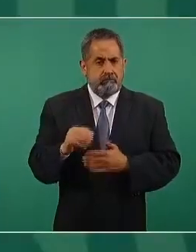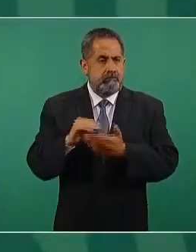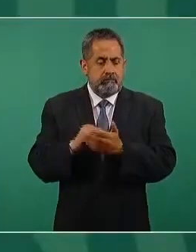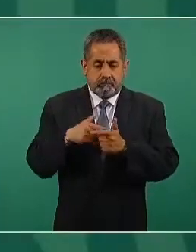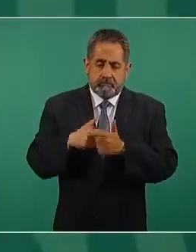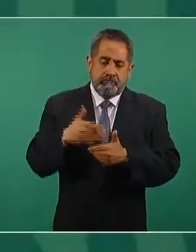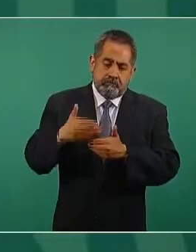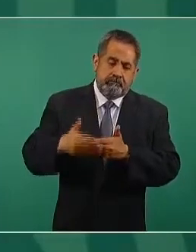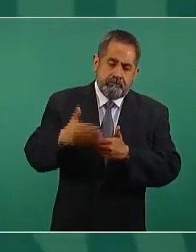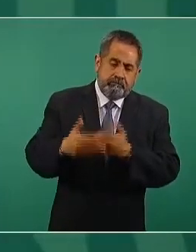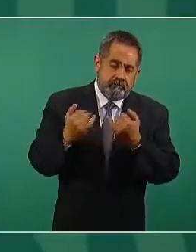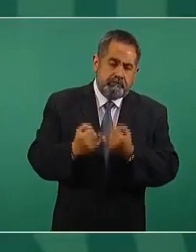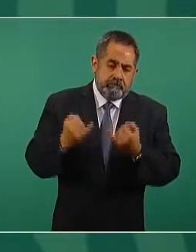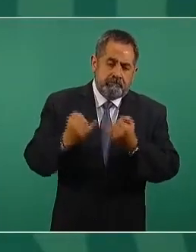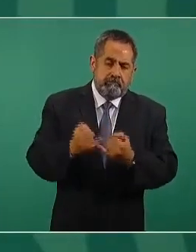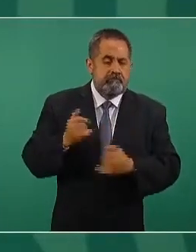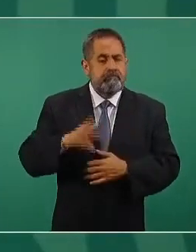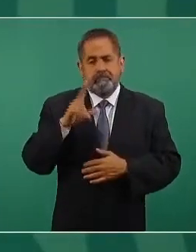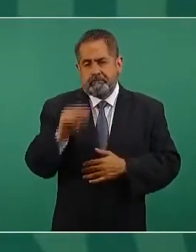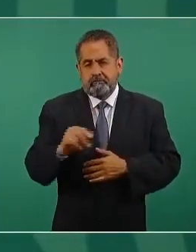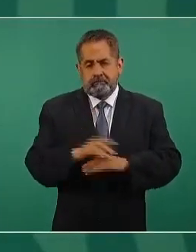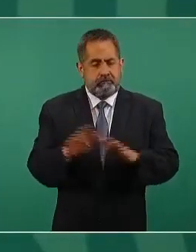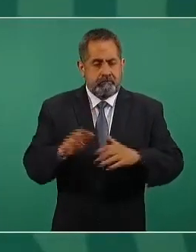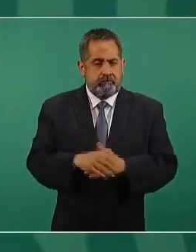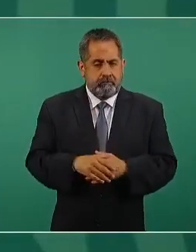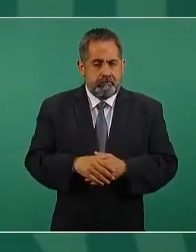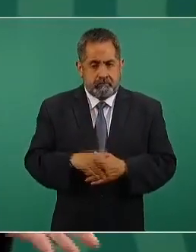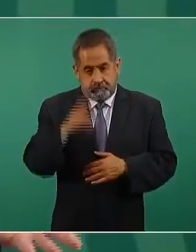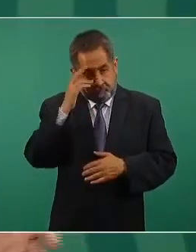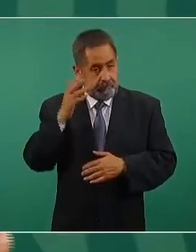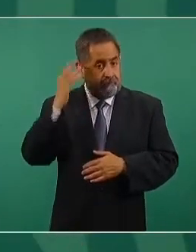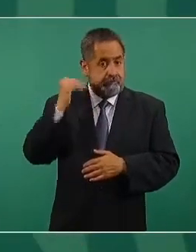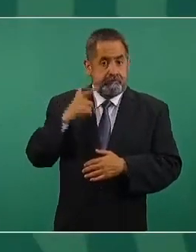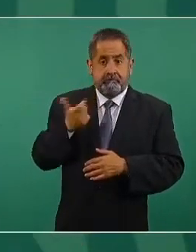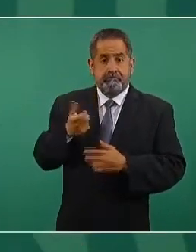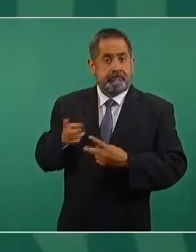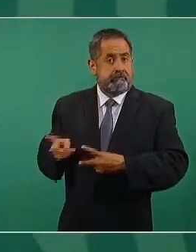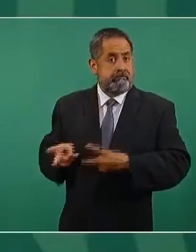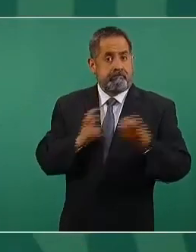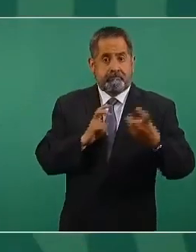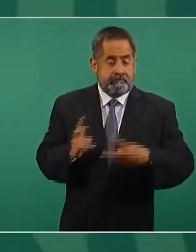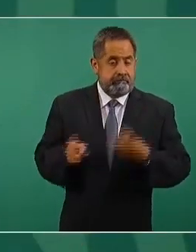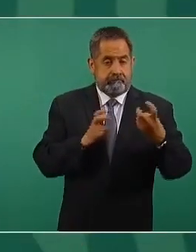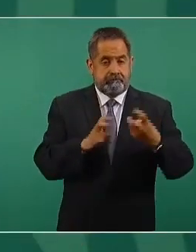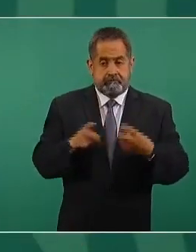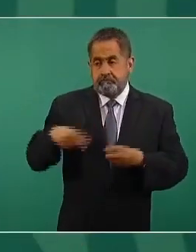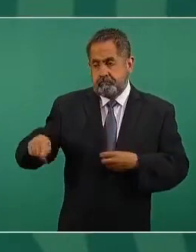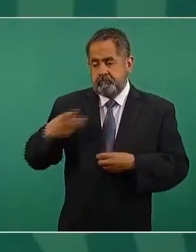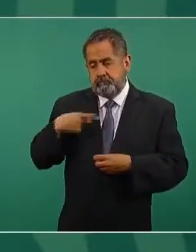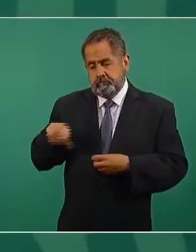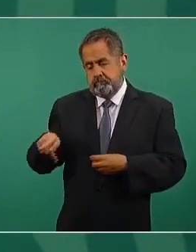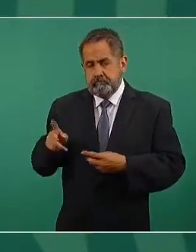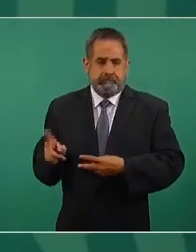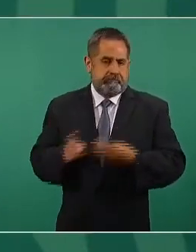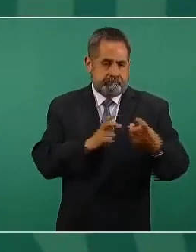mismo. Porque así como se robaron el dinero de los